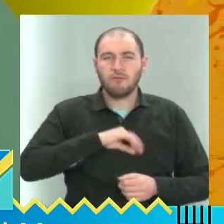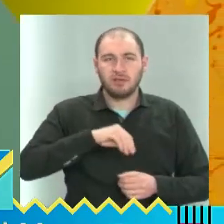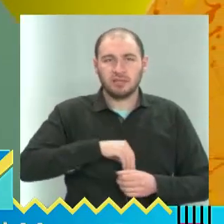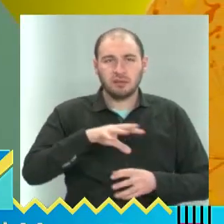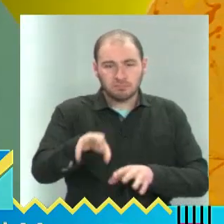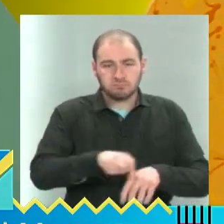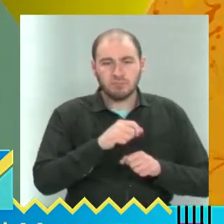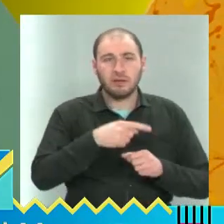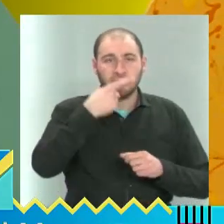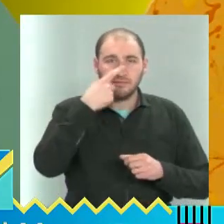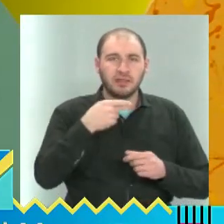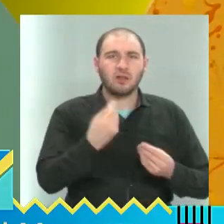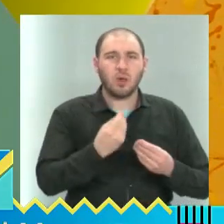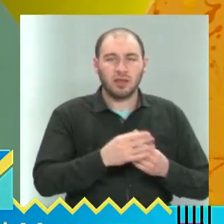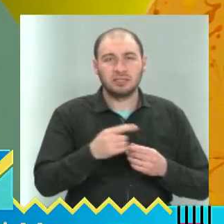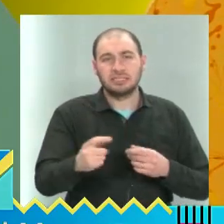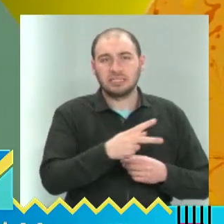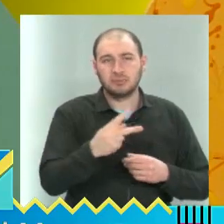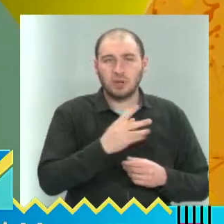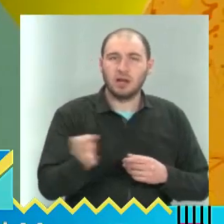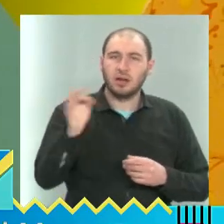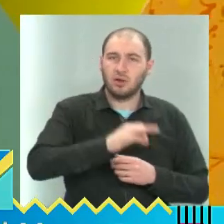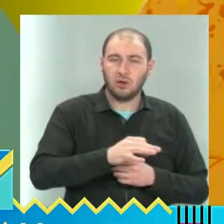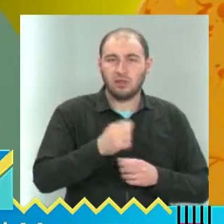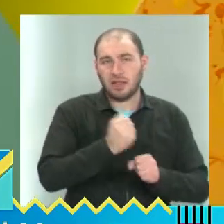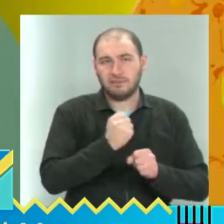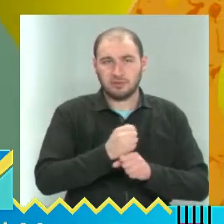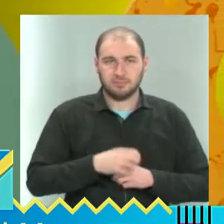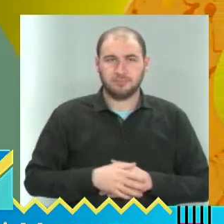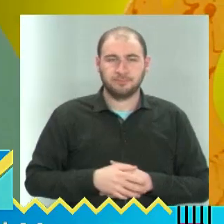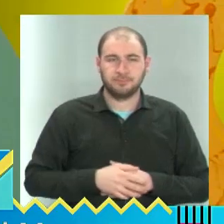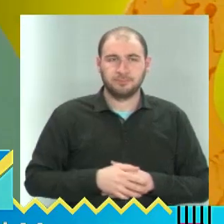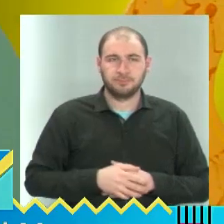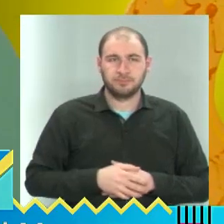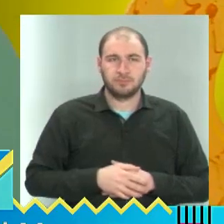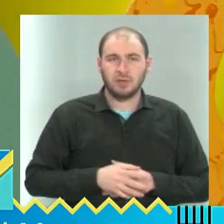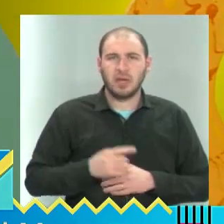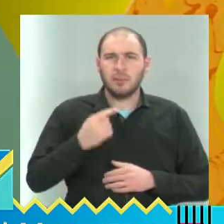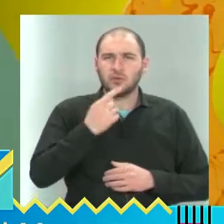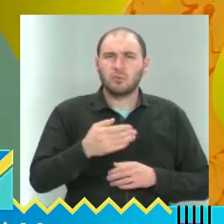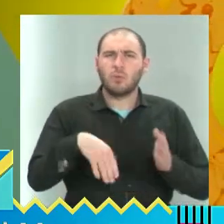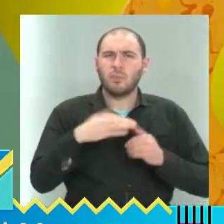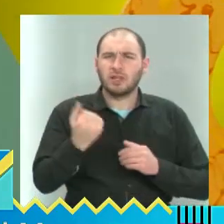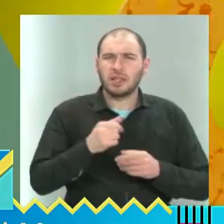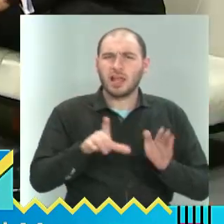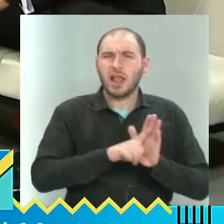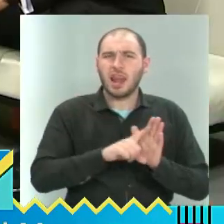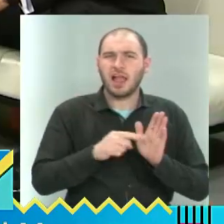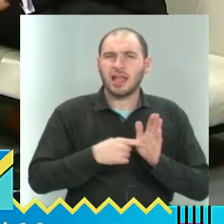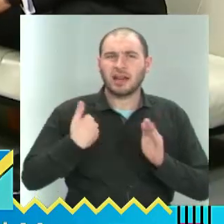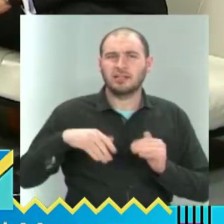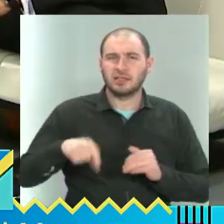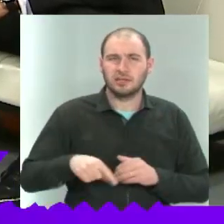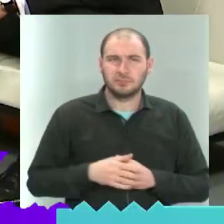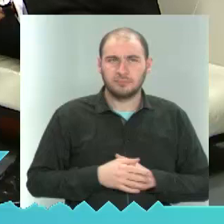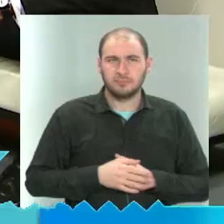explotación con fines sexuales o laborales. O laborales. Sí. Bien. ¿Cuál es la importancia de esta legislación en el país? Porque